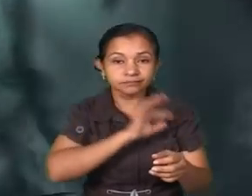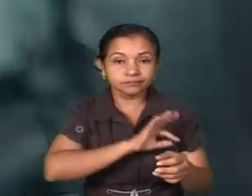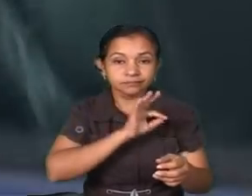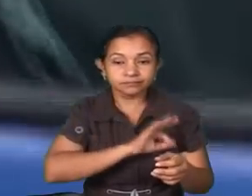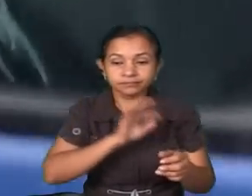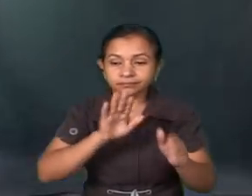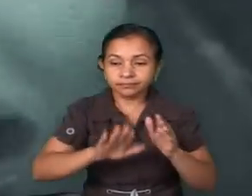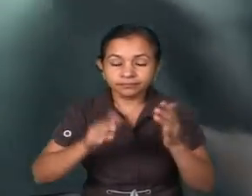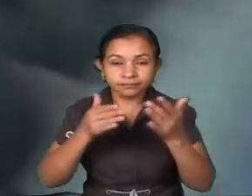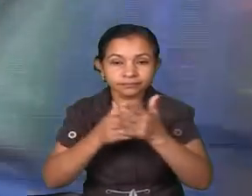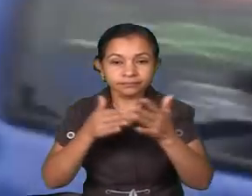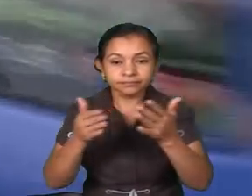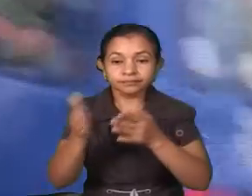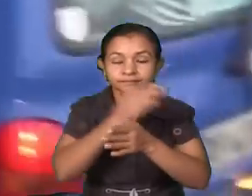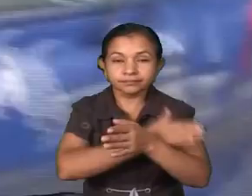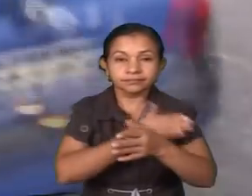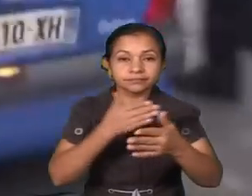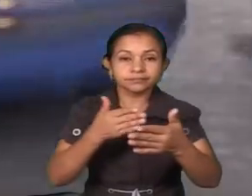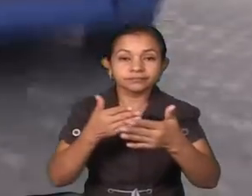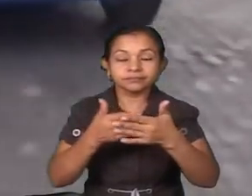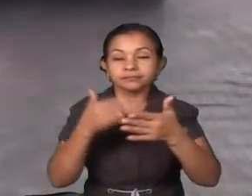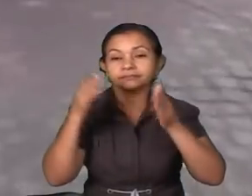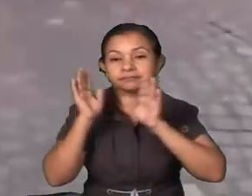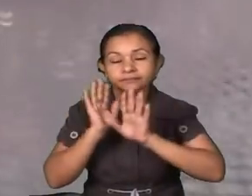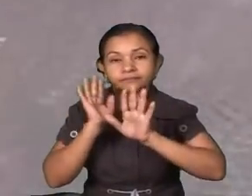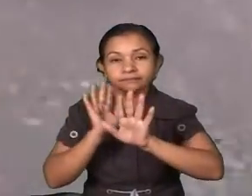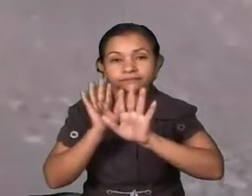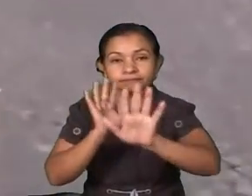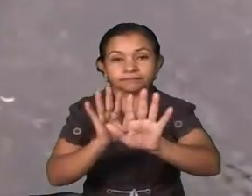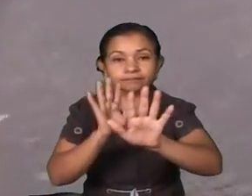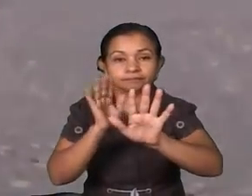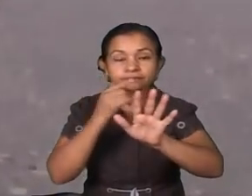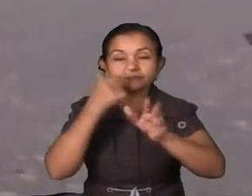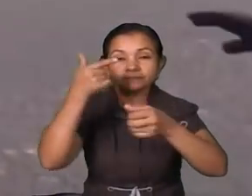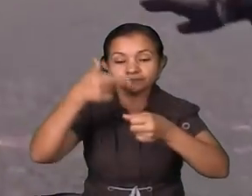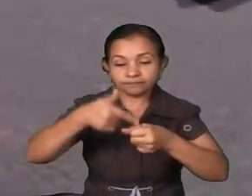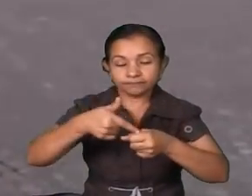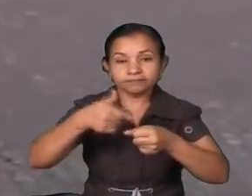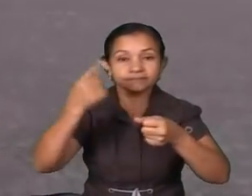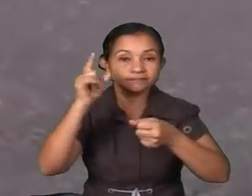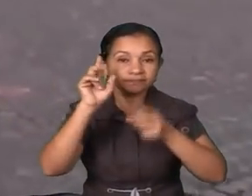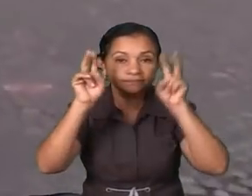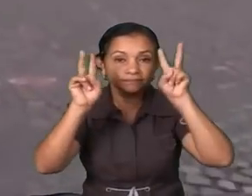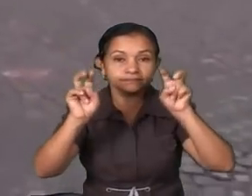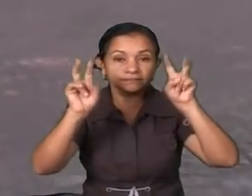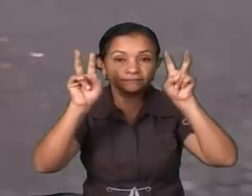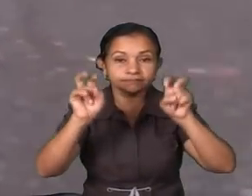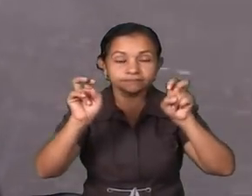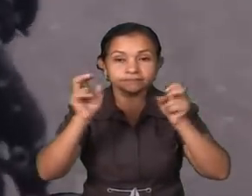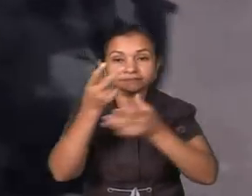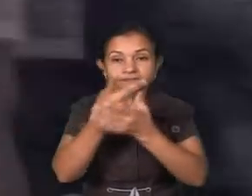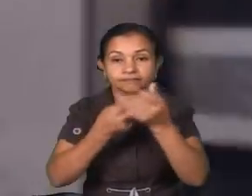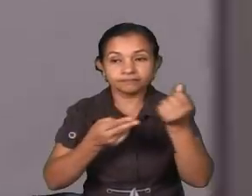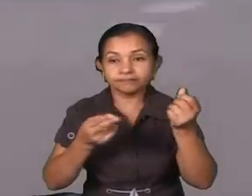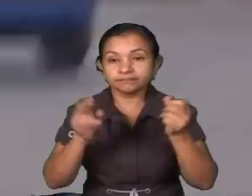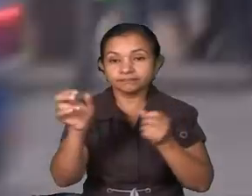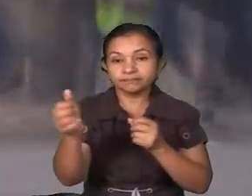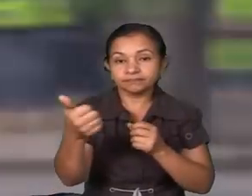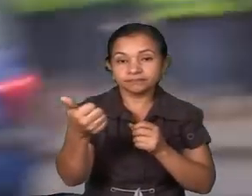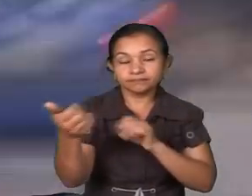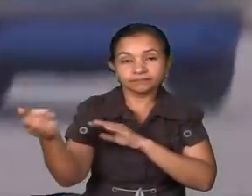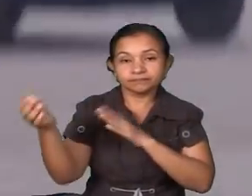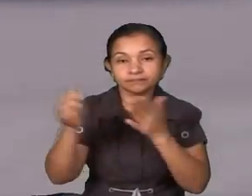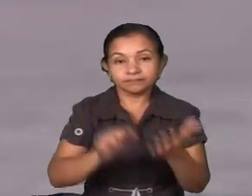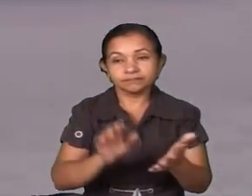mantengan las tarifas que estaban hasta antes de las marchas, referidas al gas y referidas a la gasolina. 6 muertos y uno en estado